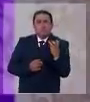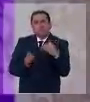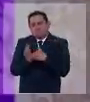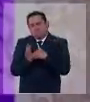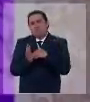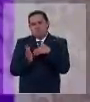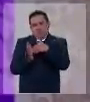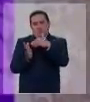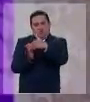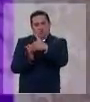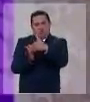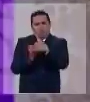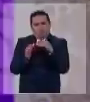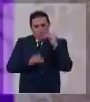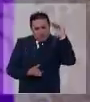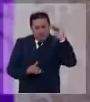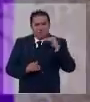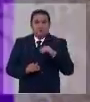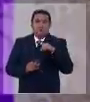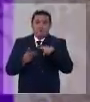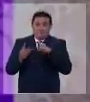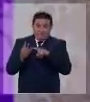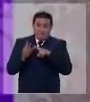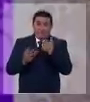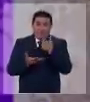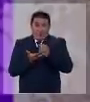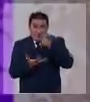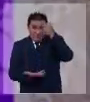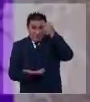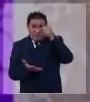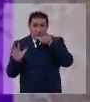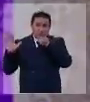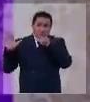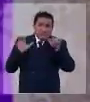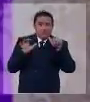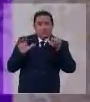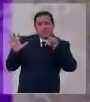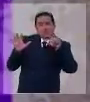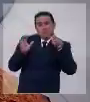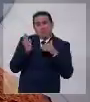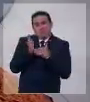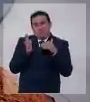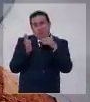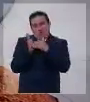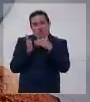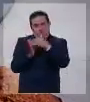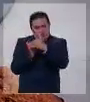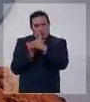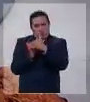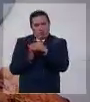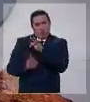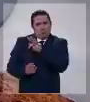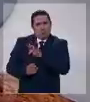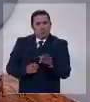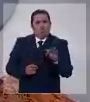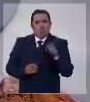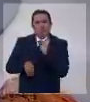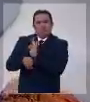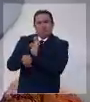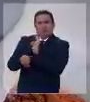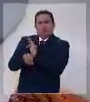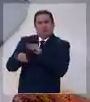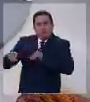bolsa de 600, 800 mil millones para impulsar actividades productivas, crear empleos y para el